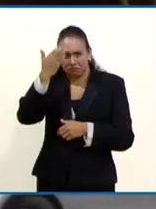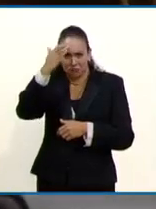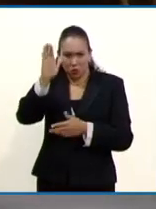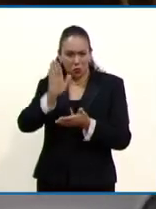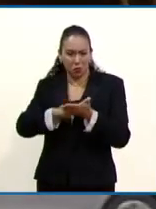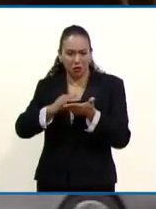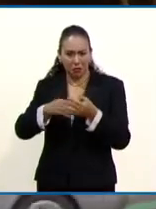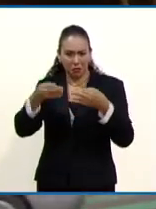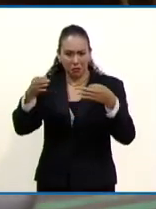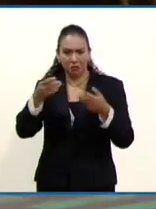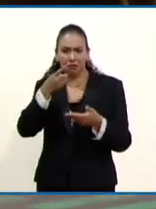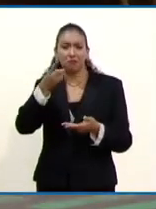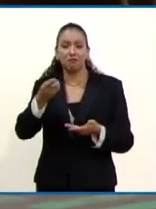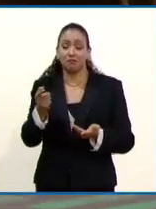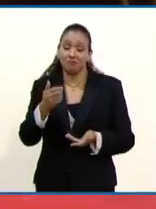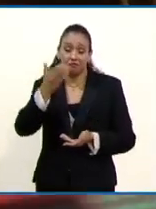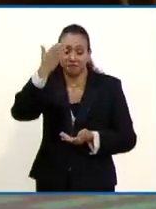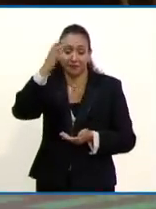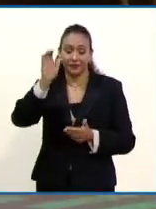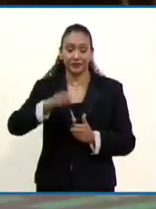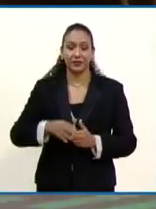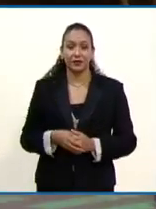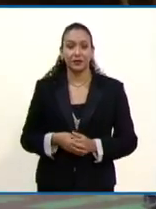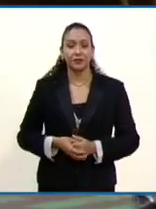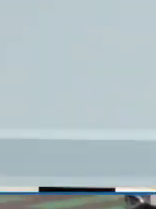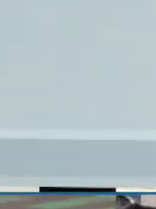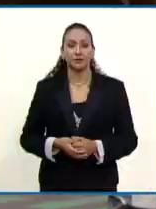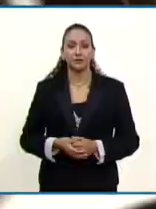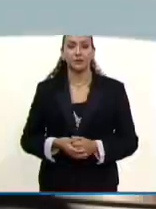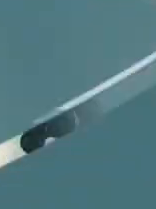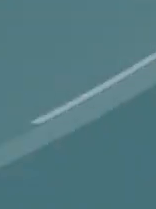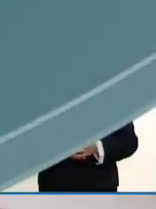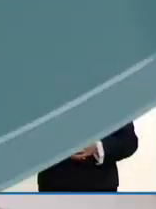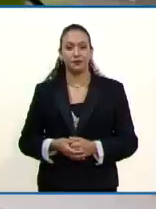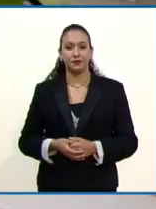del Poder Judicial de la Federación, Laura Murillo.